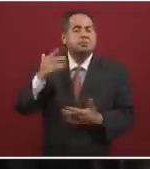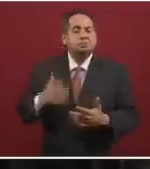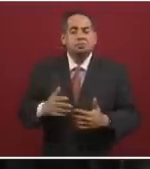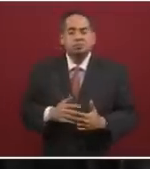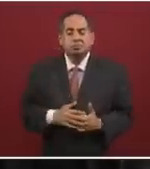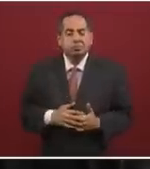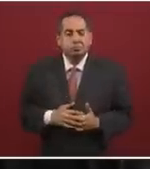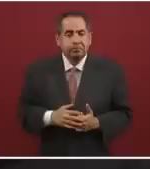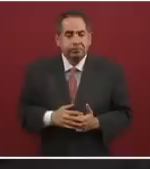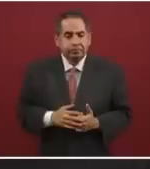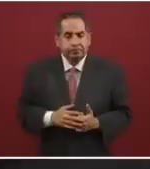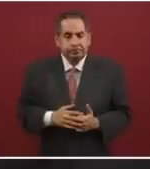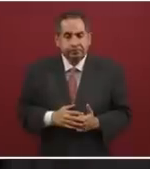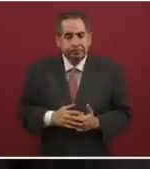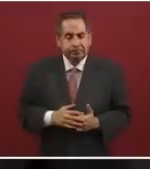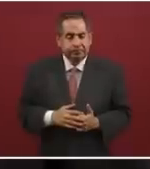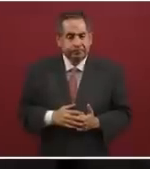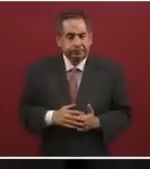pues